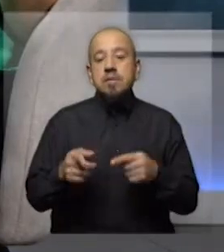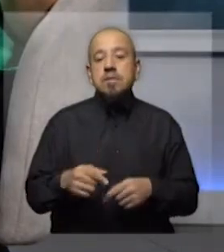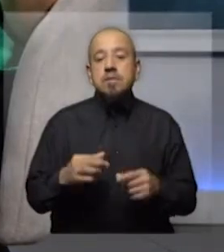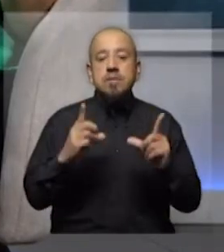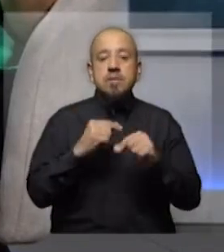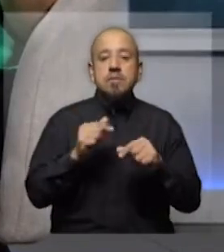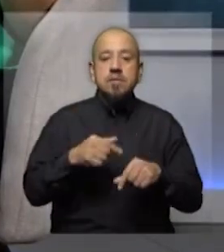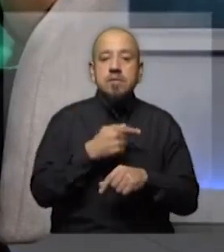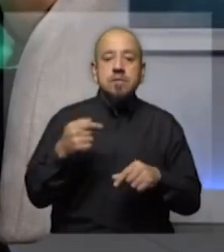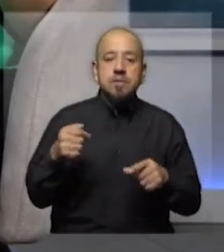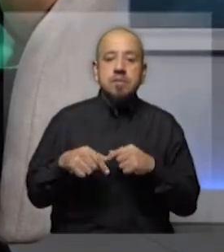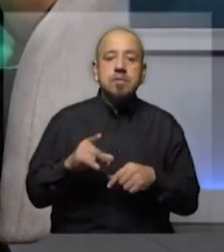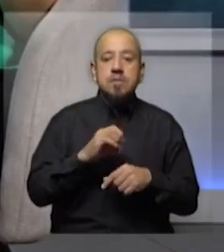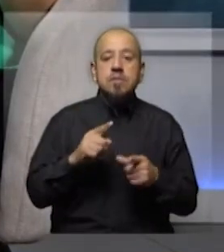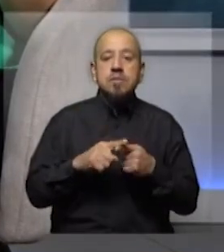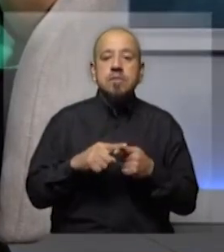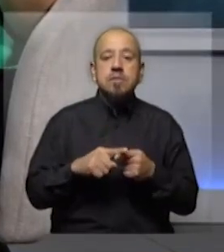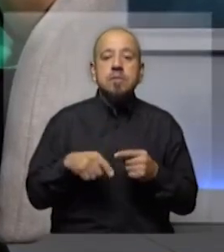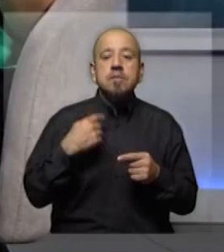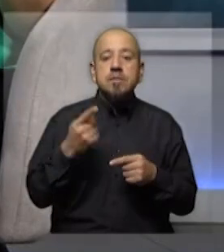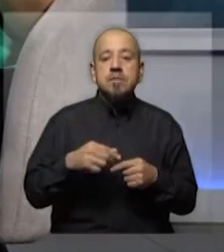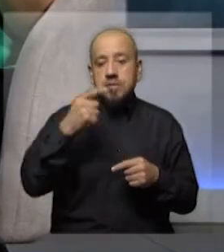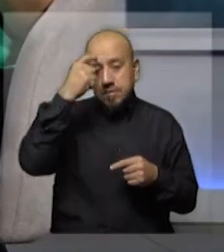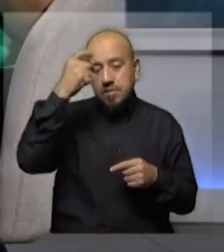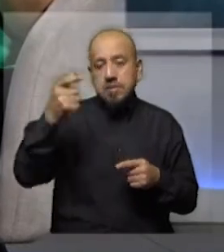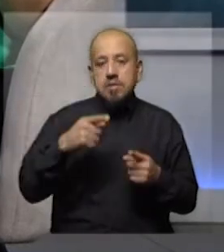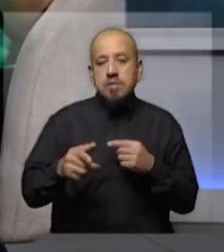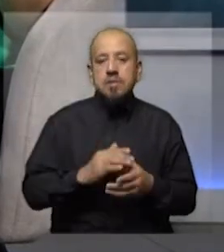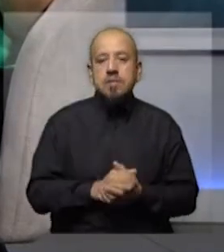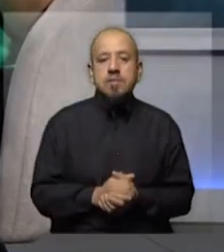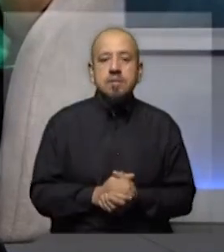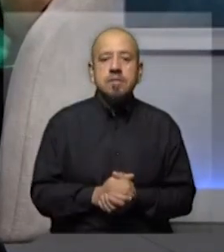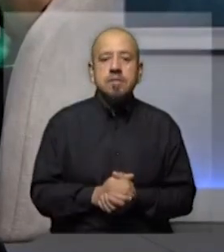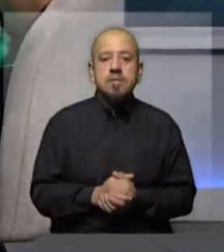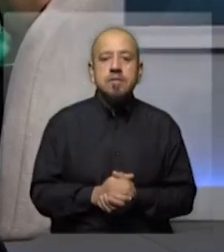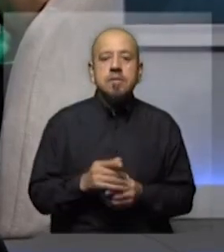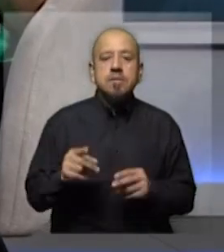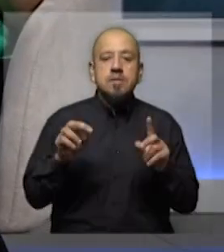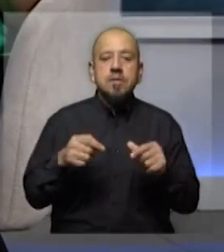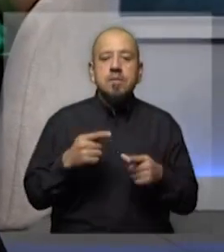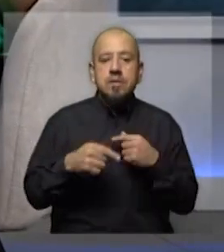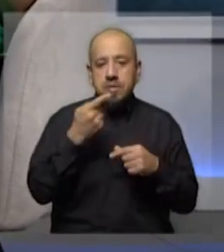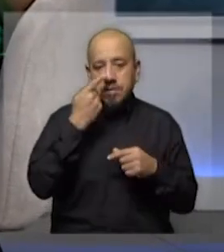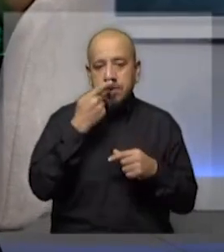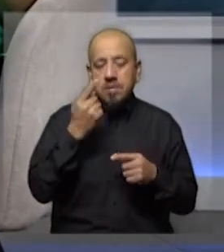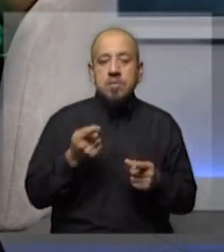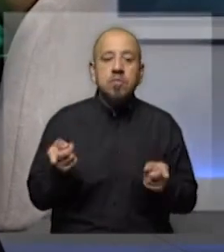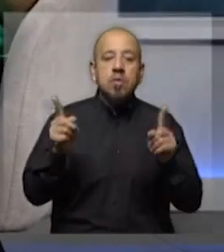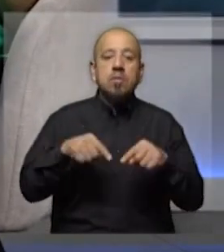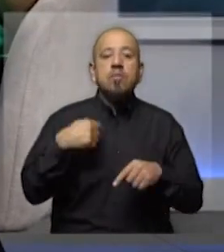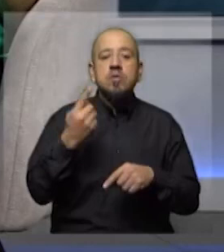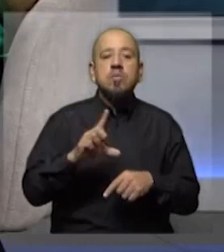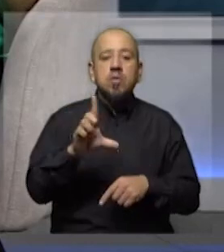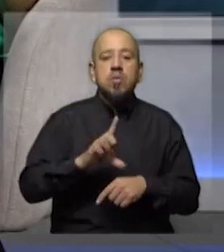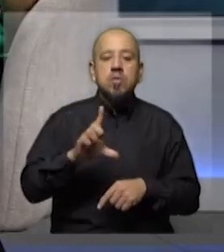llegamos al final de la semana en la letra chica se viene sobre ciencia la pantalla de precio Así que quédense con mucho contenido interesante nosotros volvemos el lunes